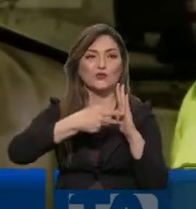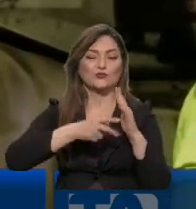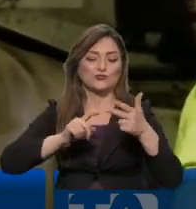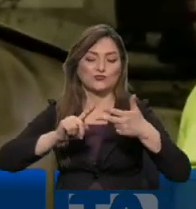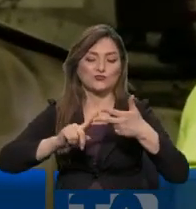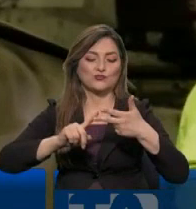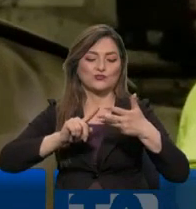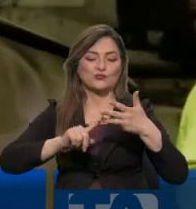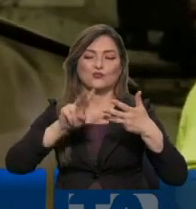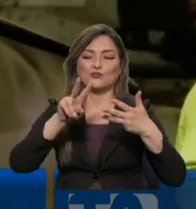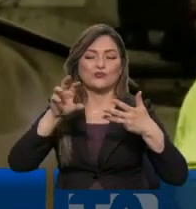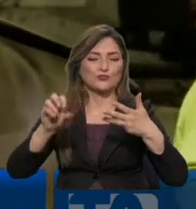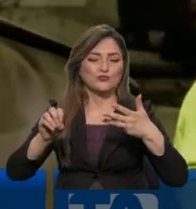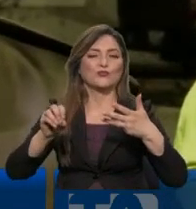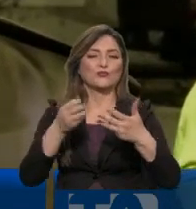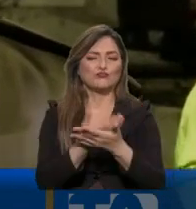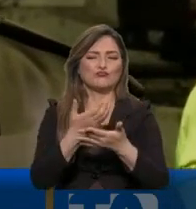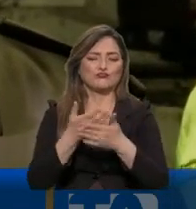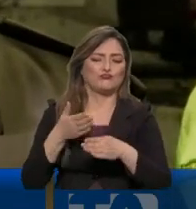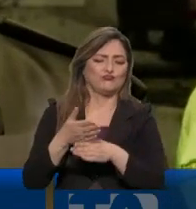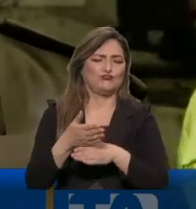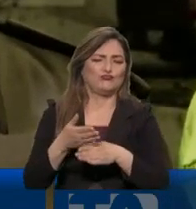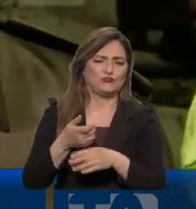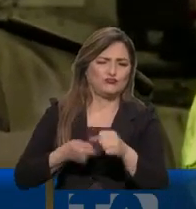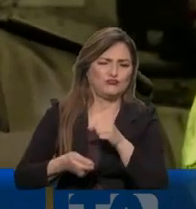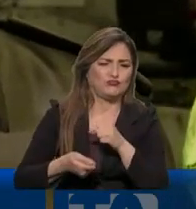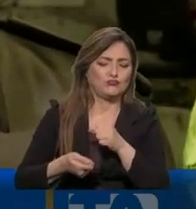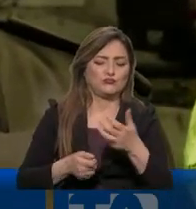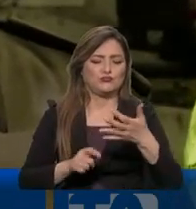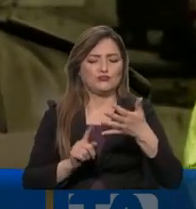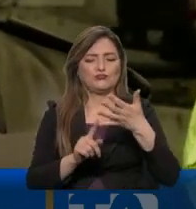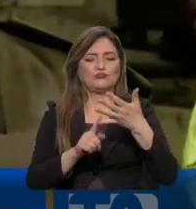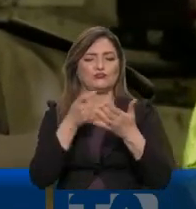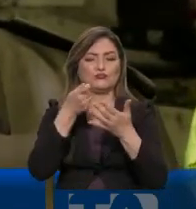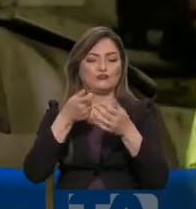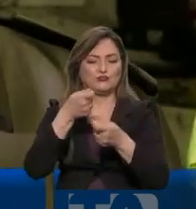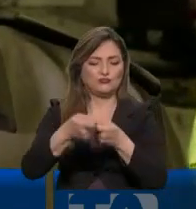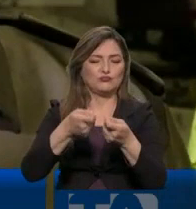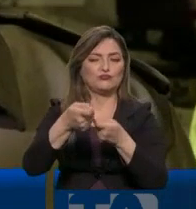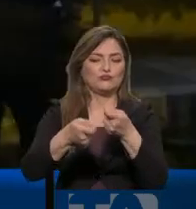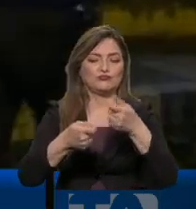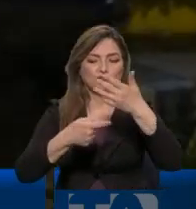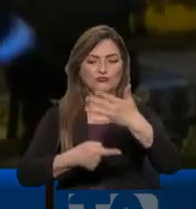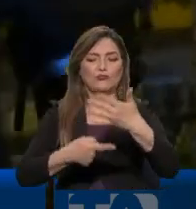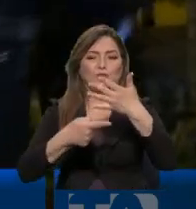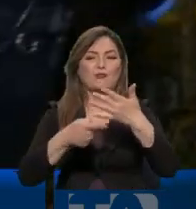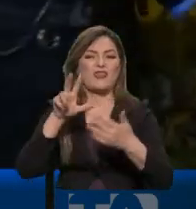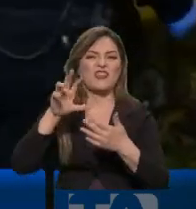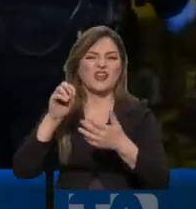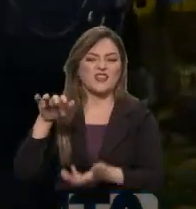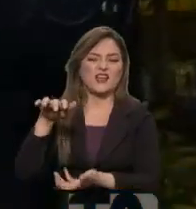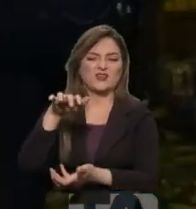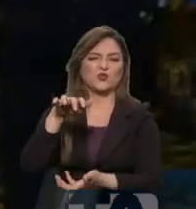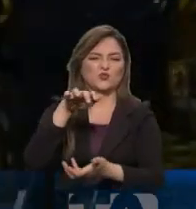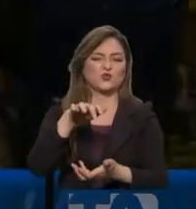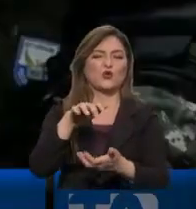cargadores, también 20 objetos punzantes, dinero efectivo, 30 litros de licor artesanal. La requisa se